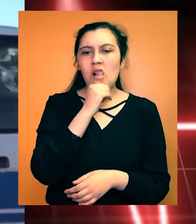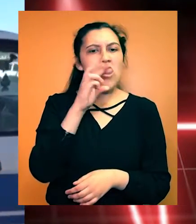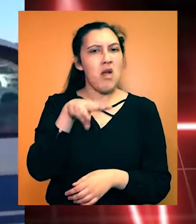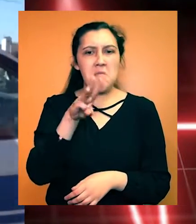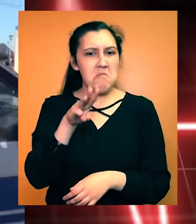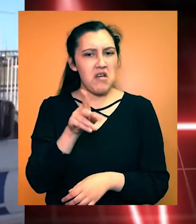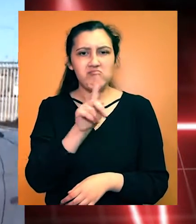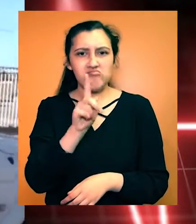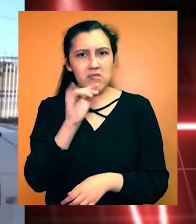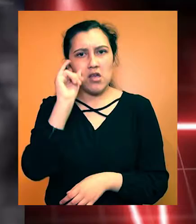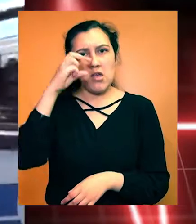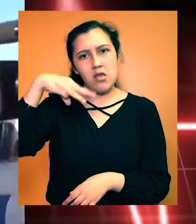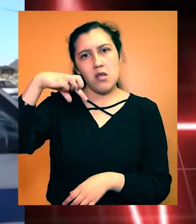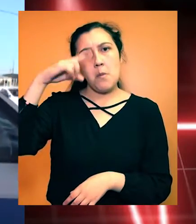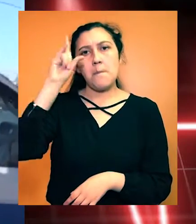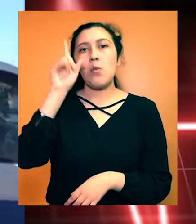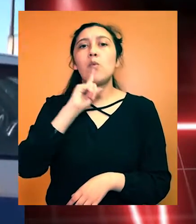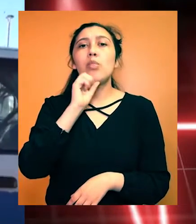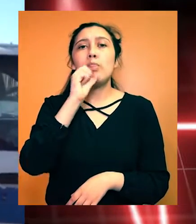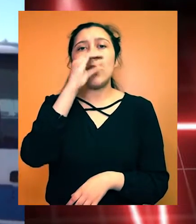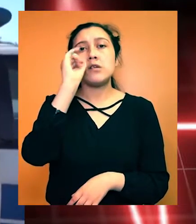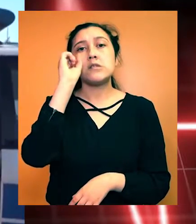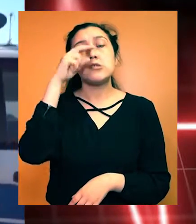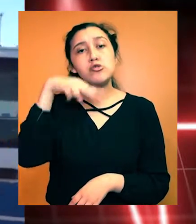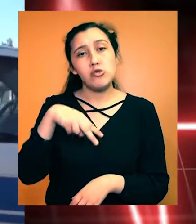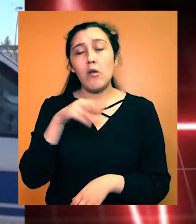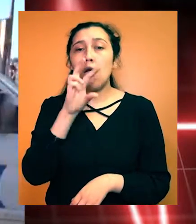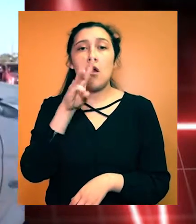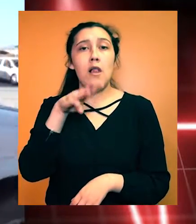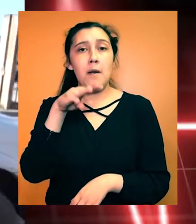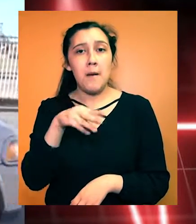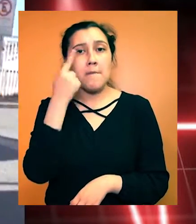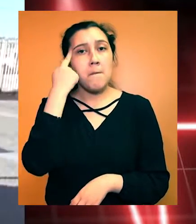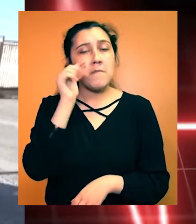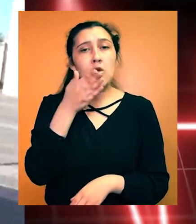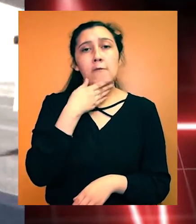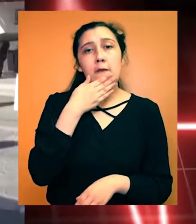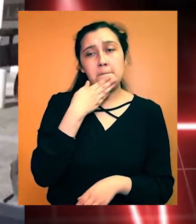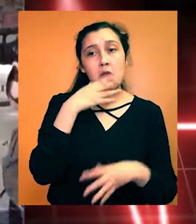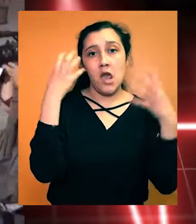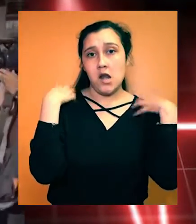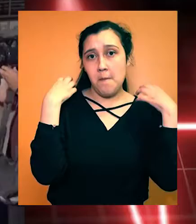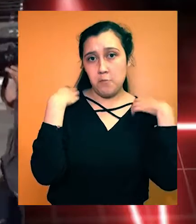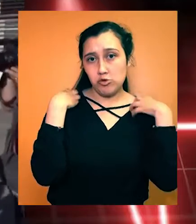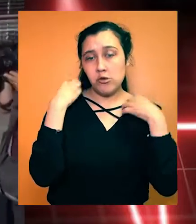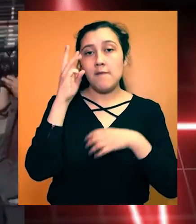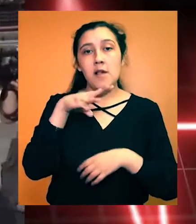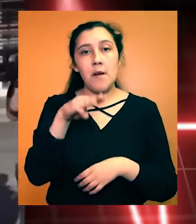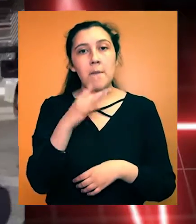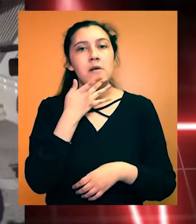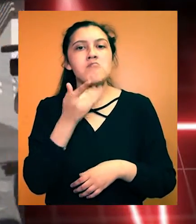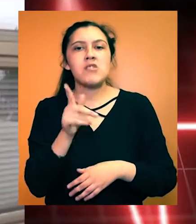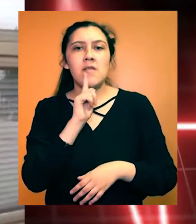el fallecimiento, desde la corporación se cree que hay un dejo de responsabilidad en la madre por los cuidados que se tenían con la